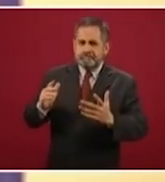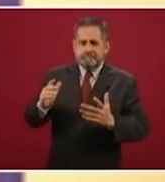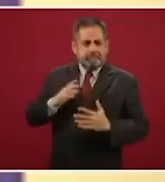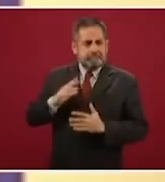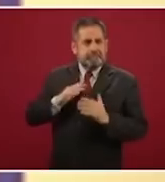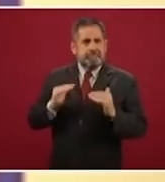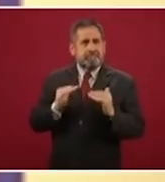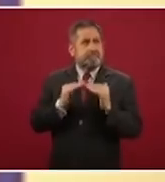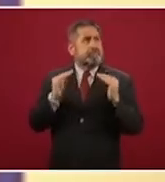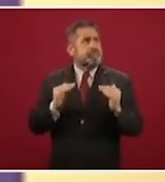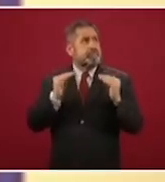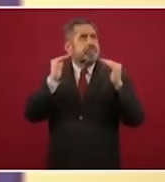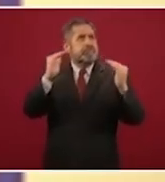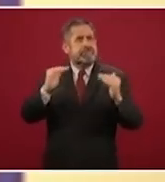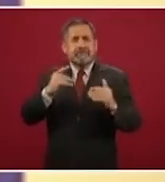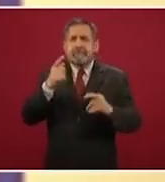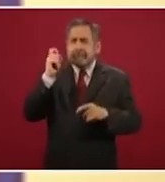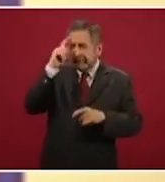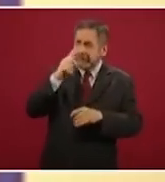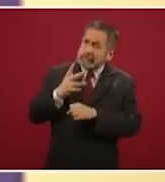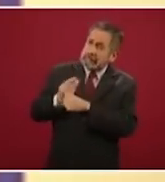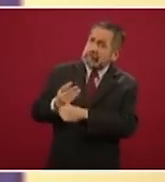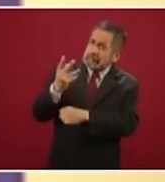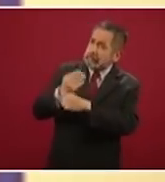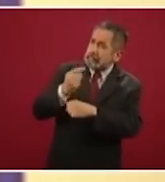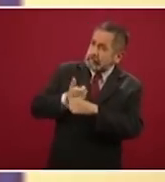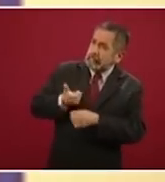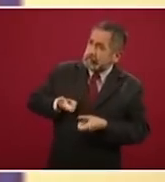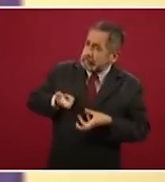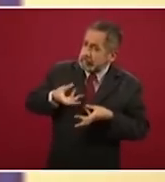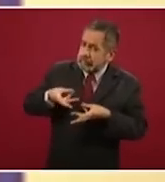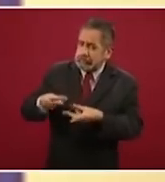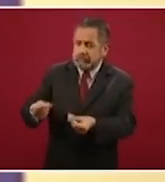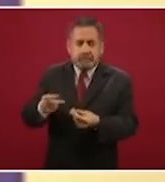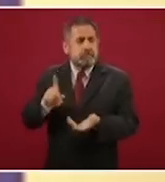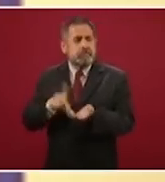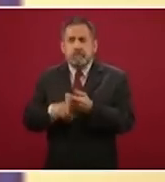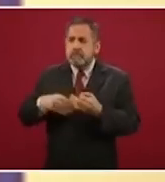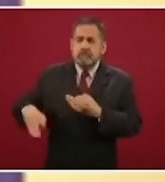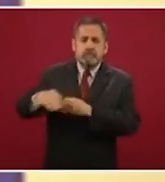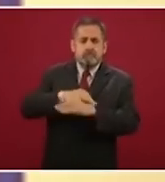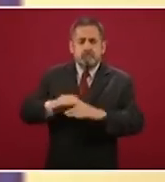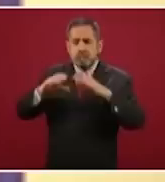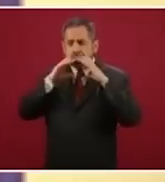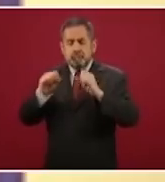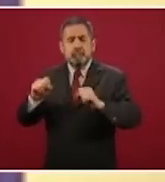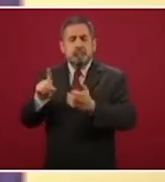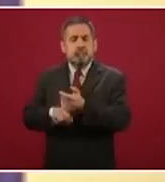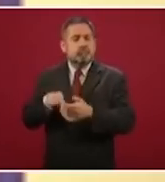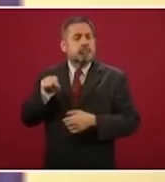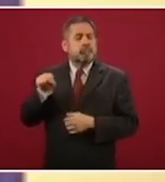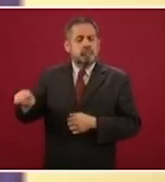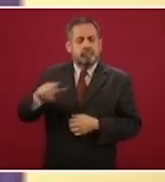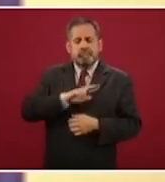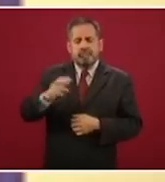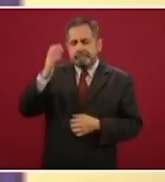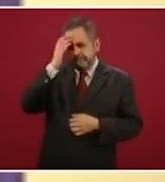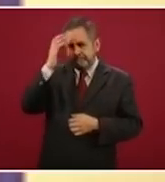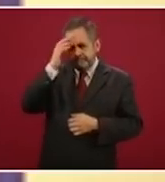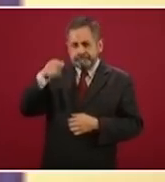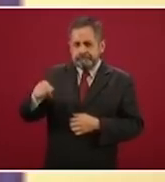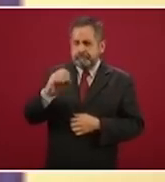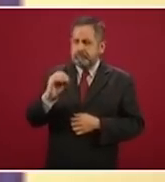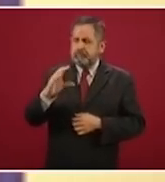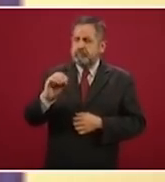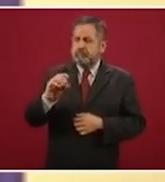los altos techos apolillados y me costó mucho repararla. De todas las fincas, incluyendo en ellas el capital que reconocía la hacienda de